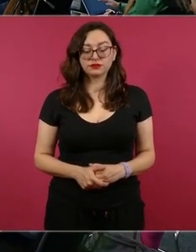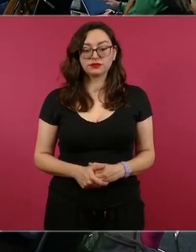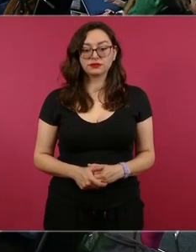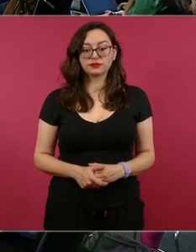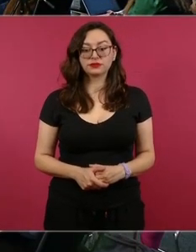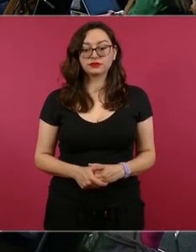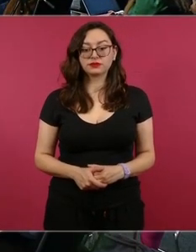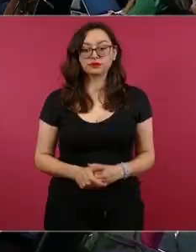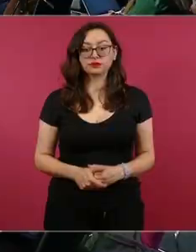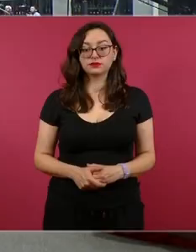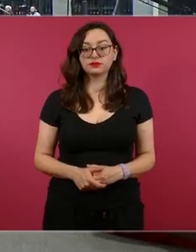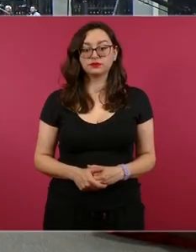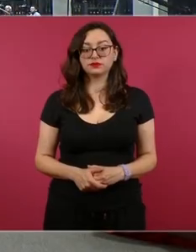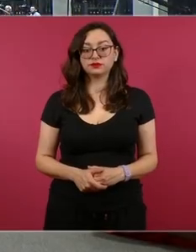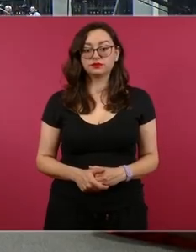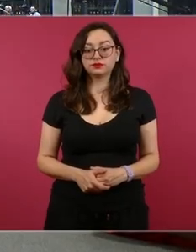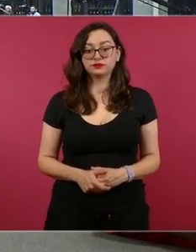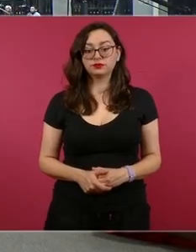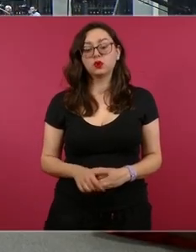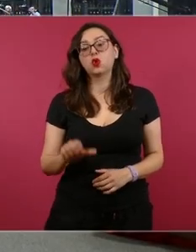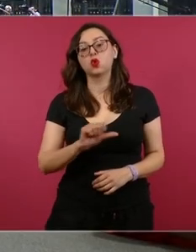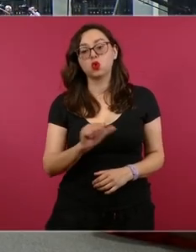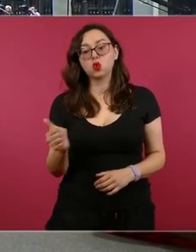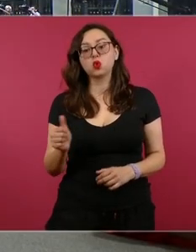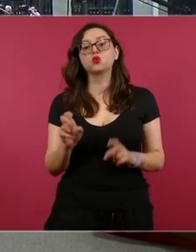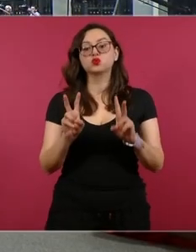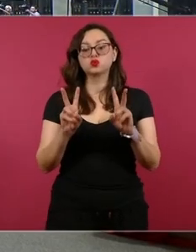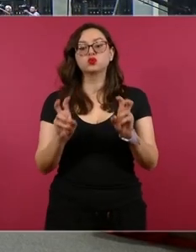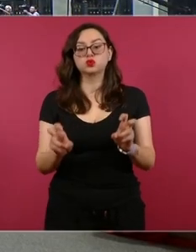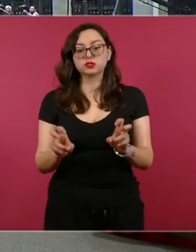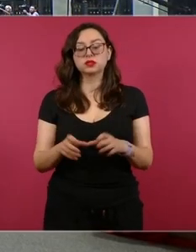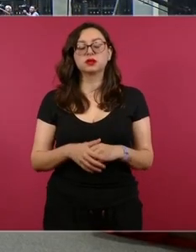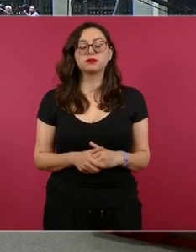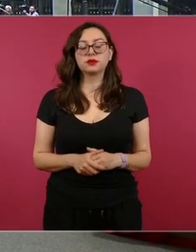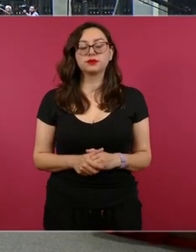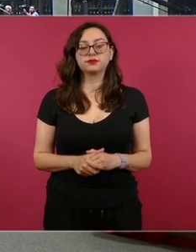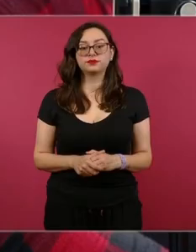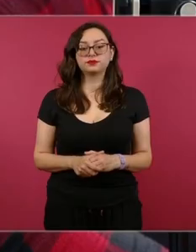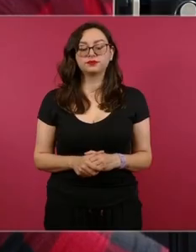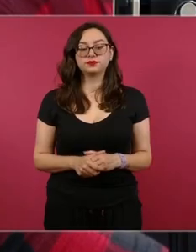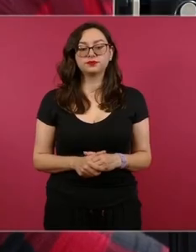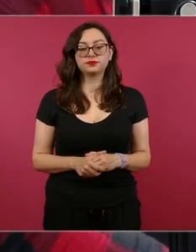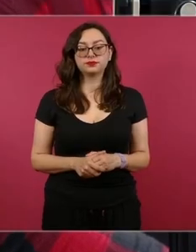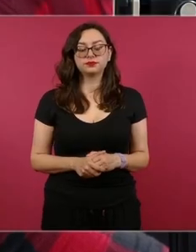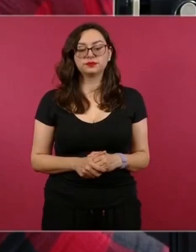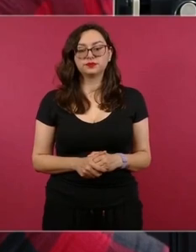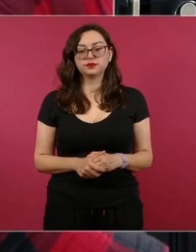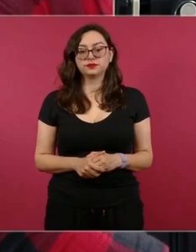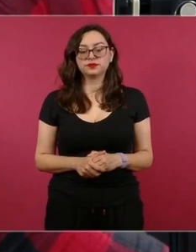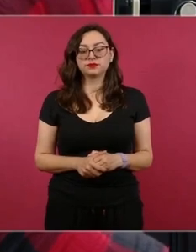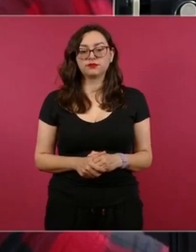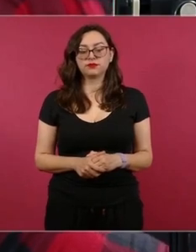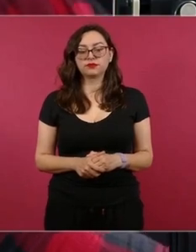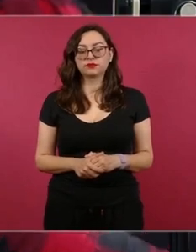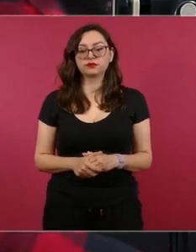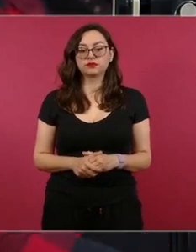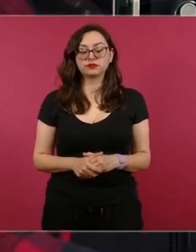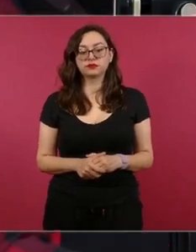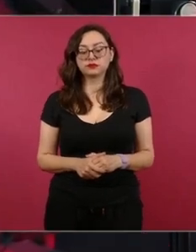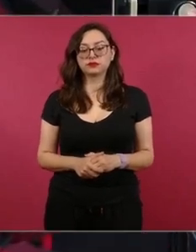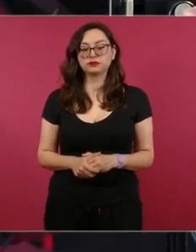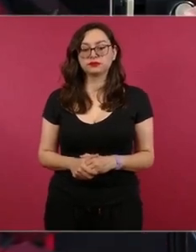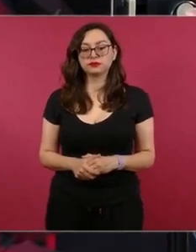Y bueno, como segundo tema rápido, pues recientemente han habido algunos accidentes y ha